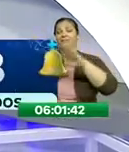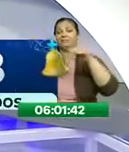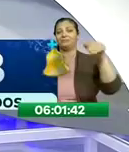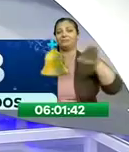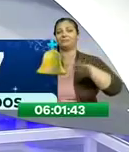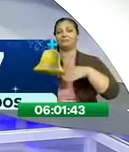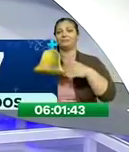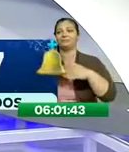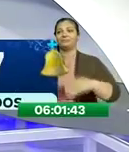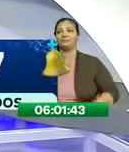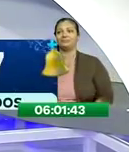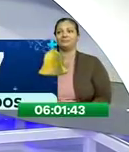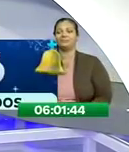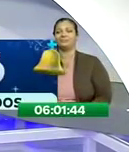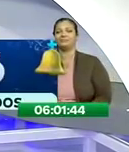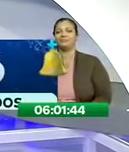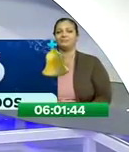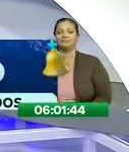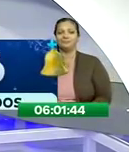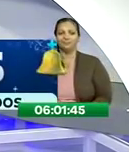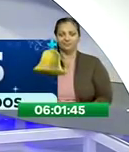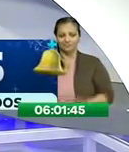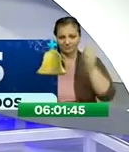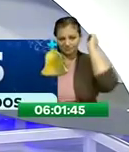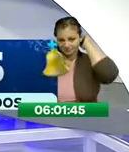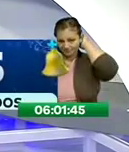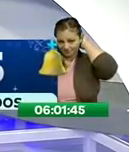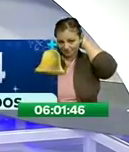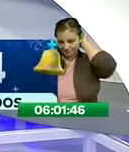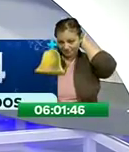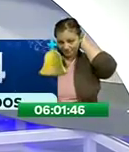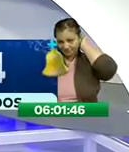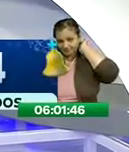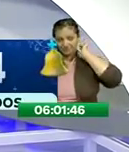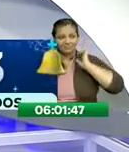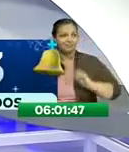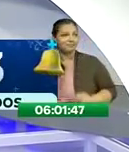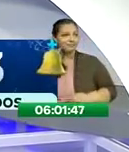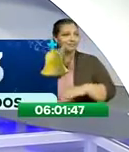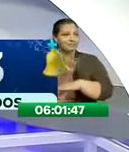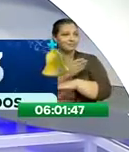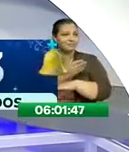¡Llegaron los duendes por allá con gorra! ¡Han venido los duendes a visitarnos!